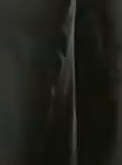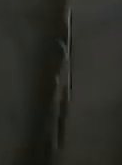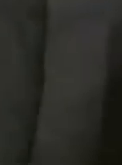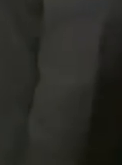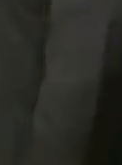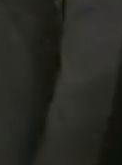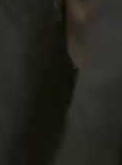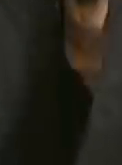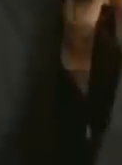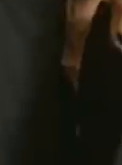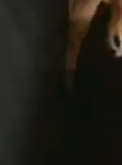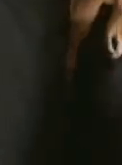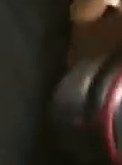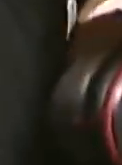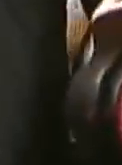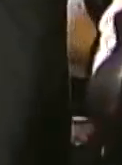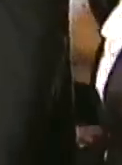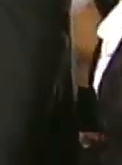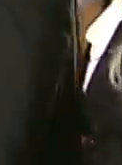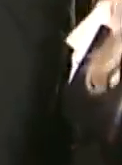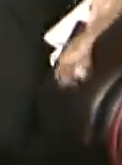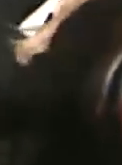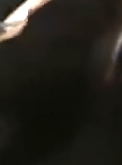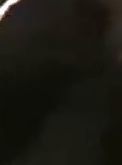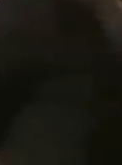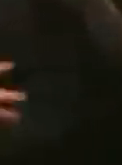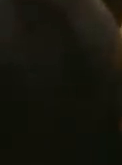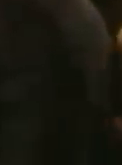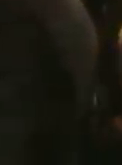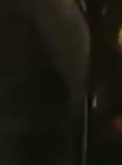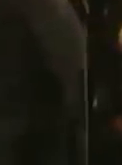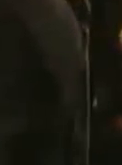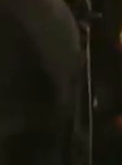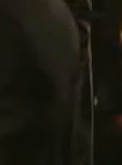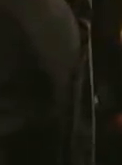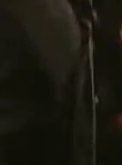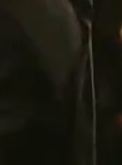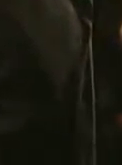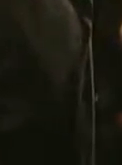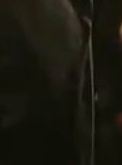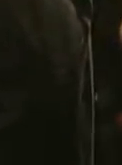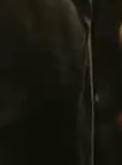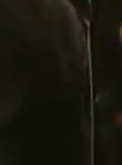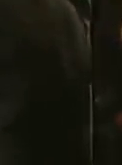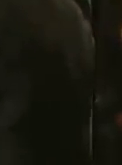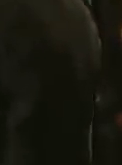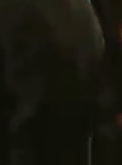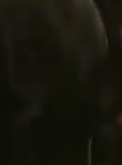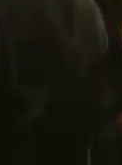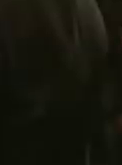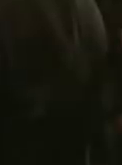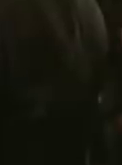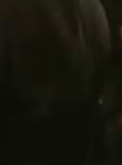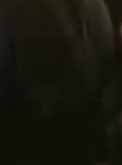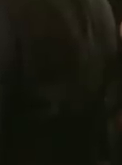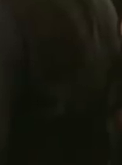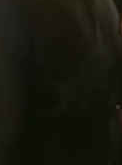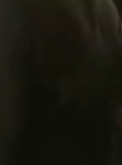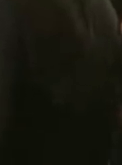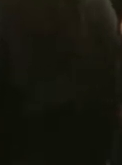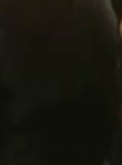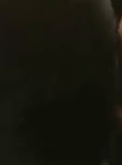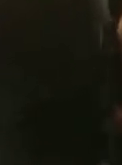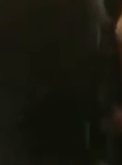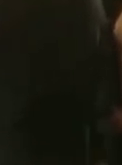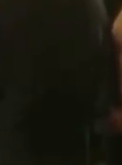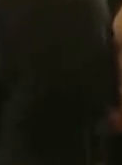ante esta partida inesperada, una partida muy pronta, como lo decía el presidente de la Asamblea Nacional, el doctor Jorge